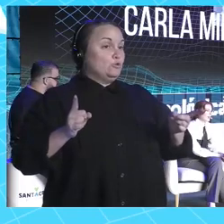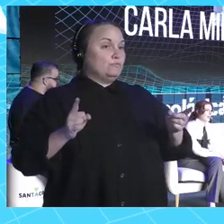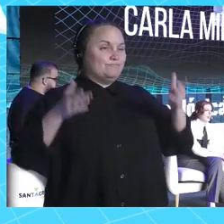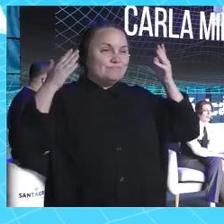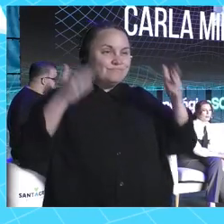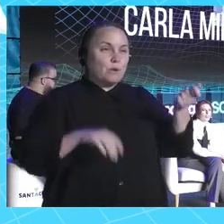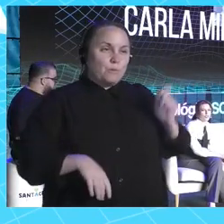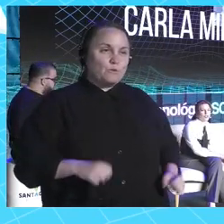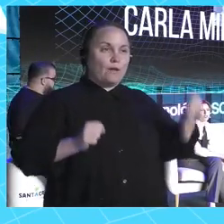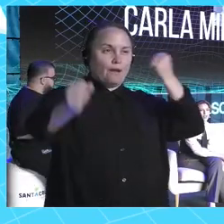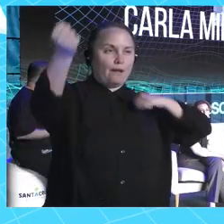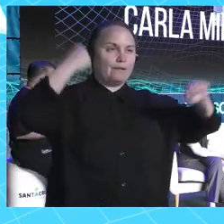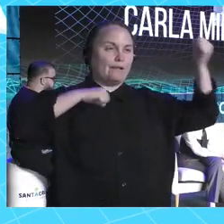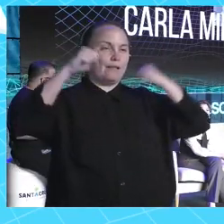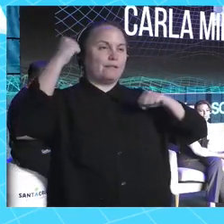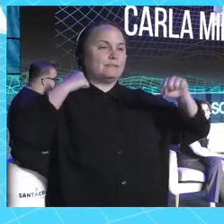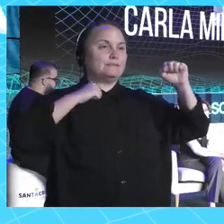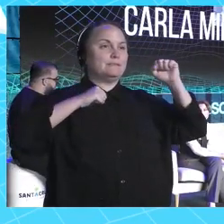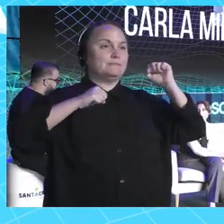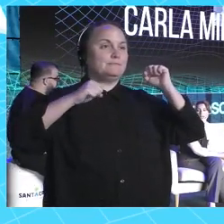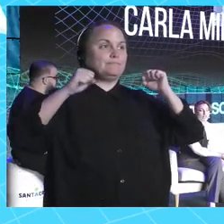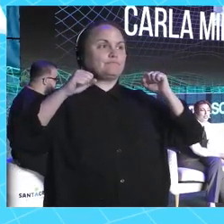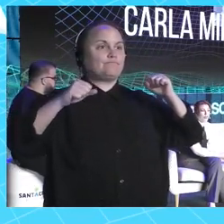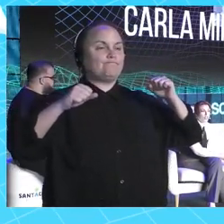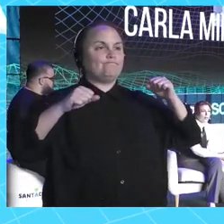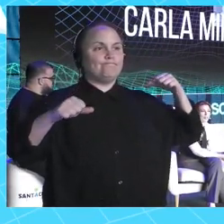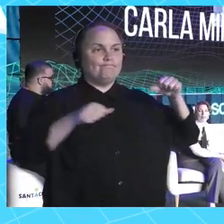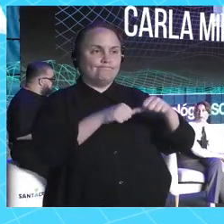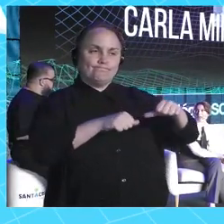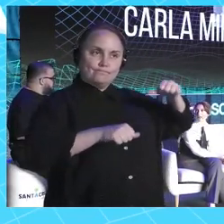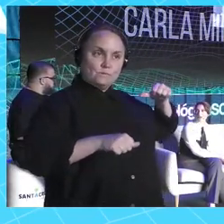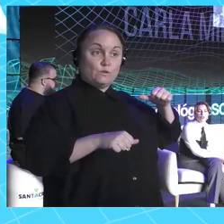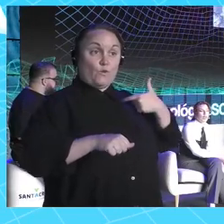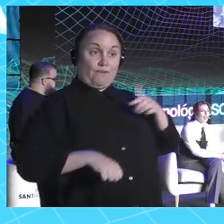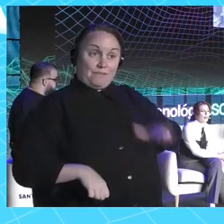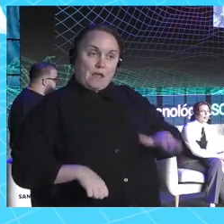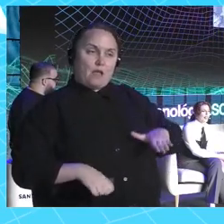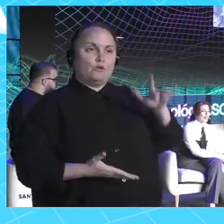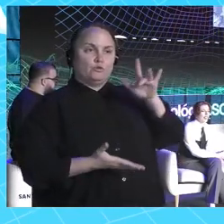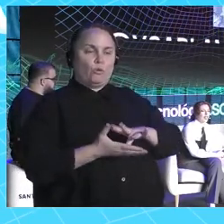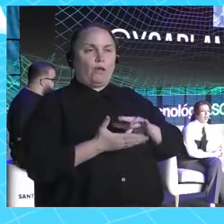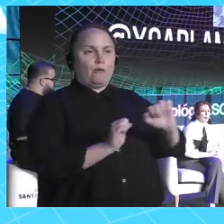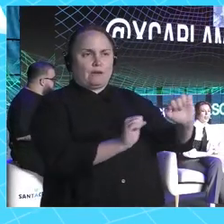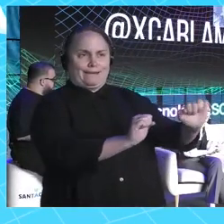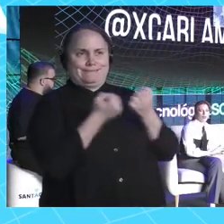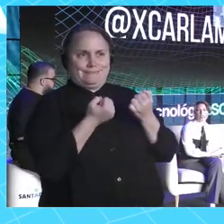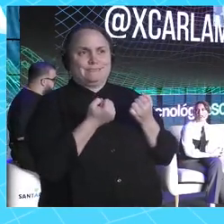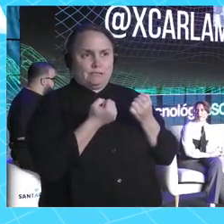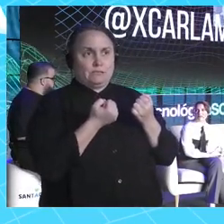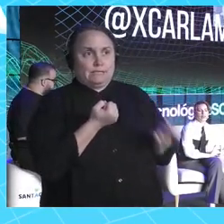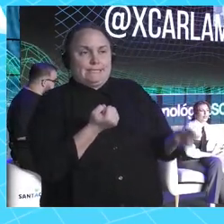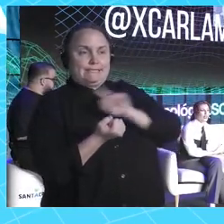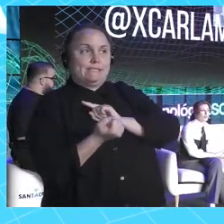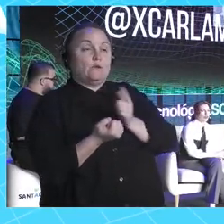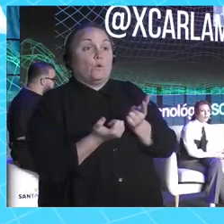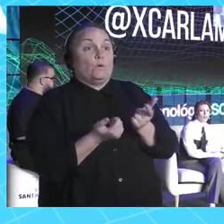es ser actriz de la interpretación he lidiado con el rechazo desde bastante pequeña Entonces es verdad que me ha dado esa